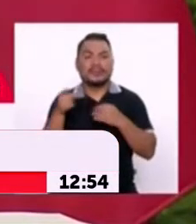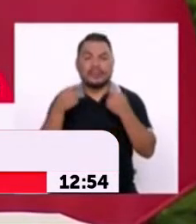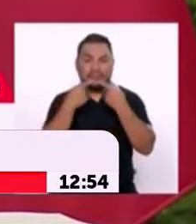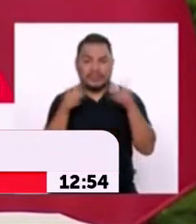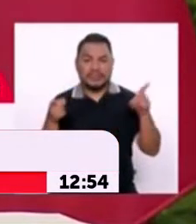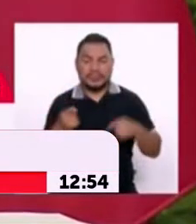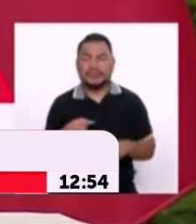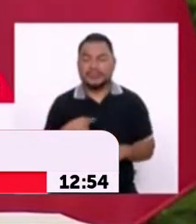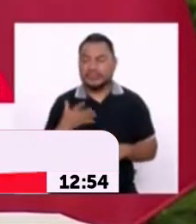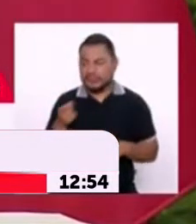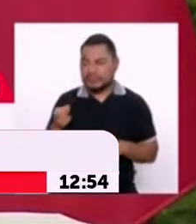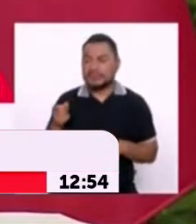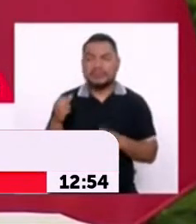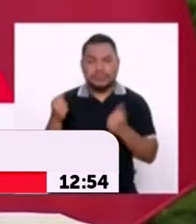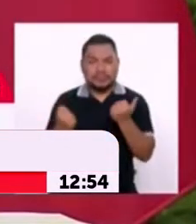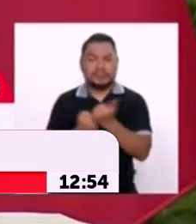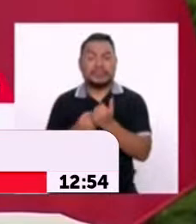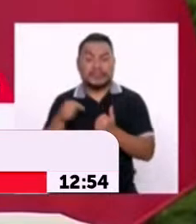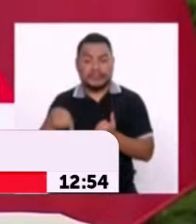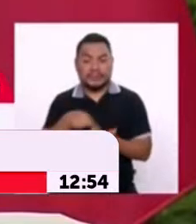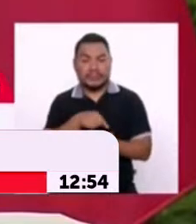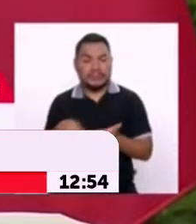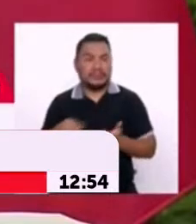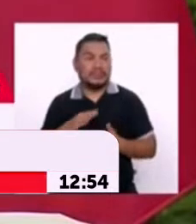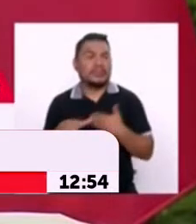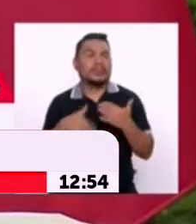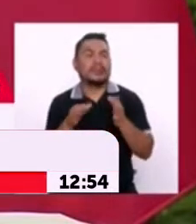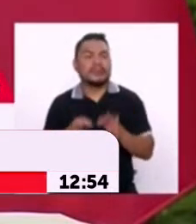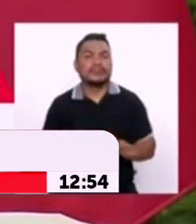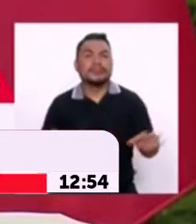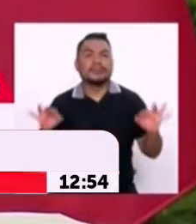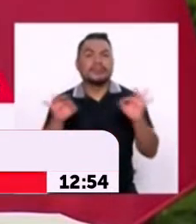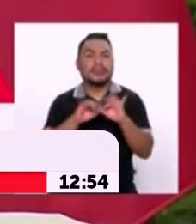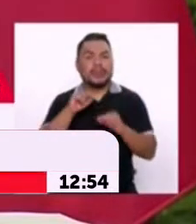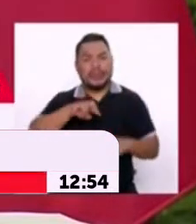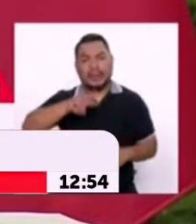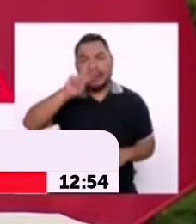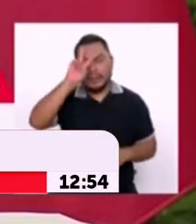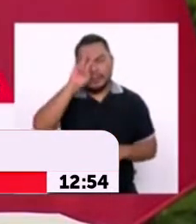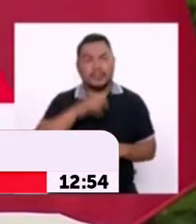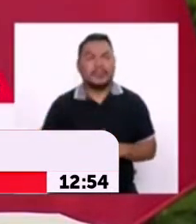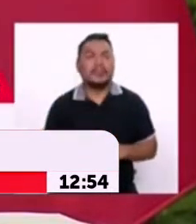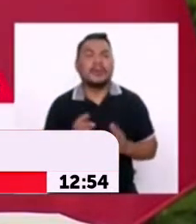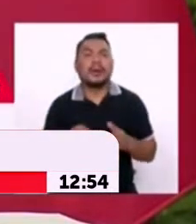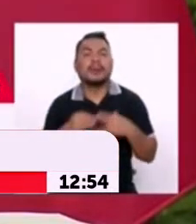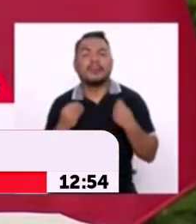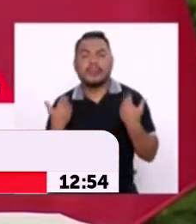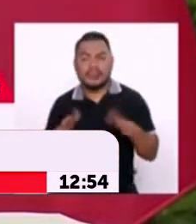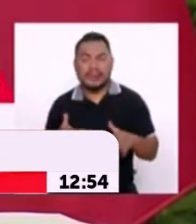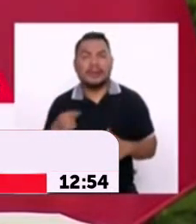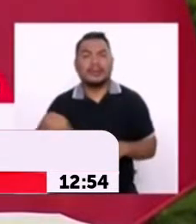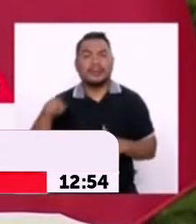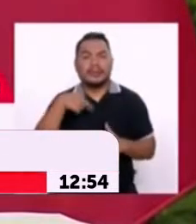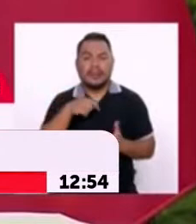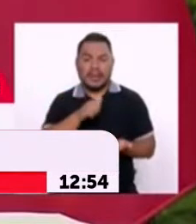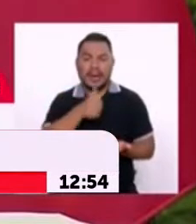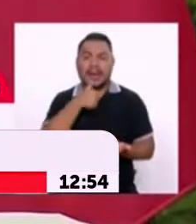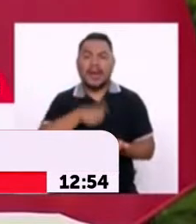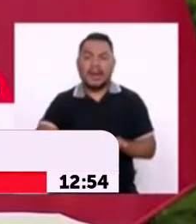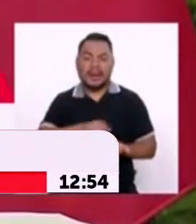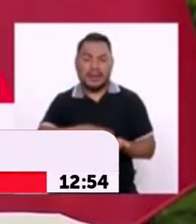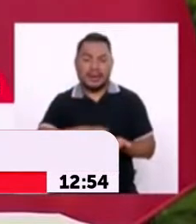en su mensaje. En esta semana se ha cumplido un hito histórico para el país, porque se ha dejado el